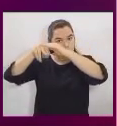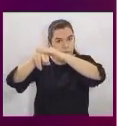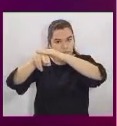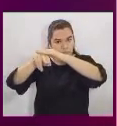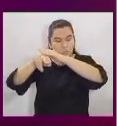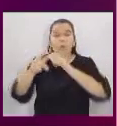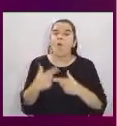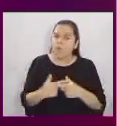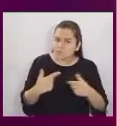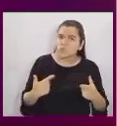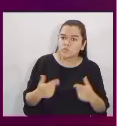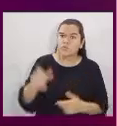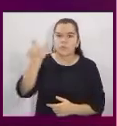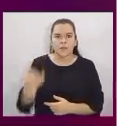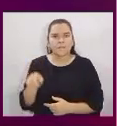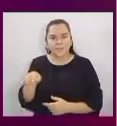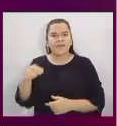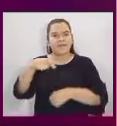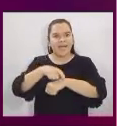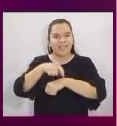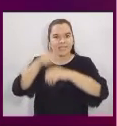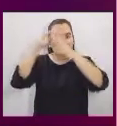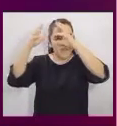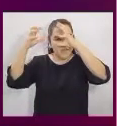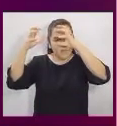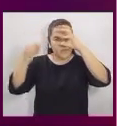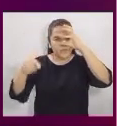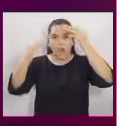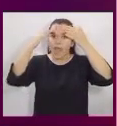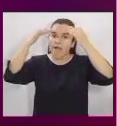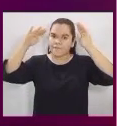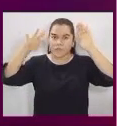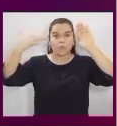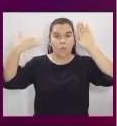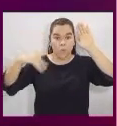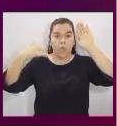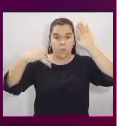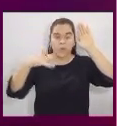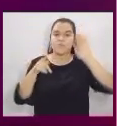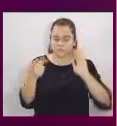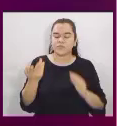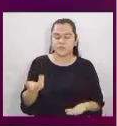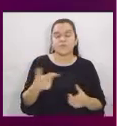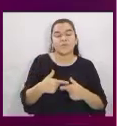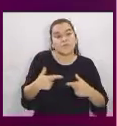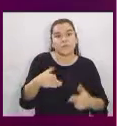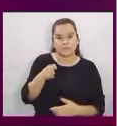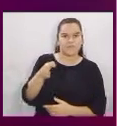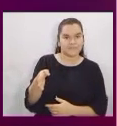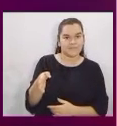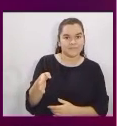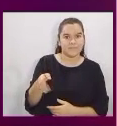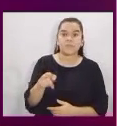neurólogo. Con bastante suerte, porque este neurólogo tenía una mente muy abierta y realmente nos ayudó a definir